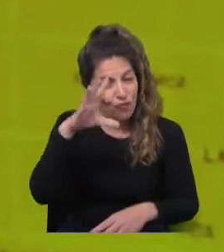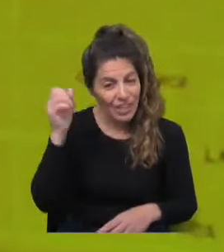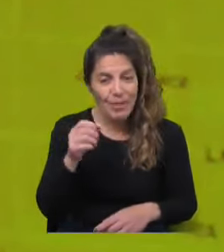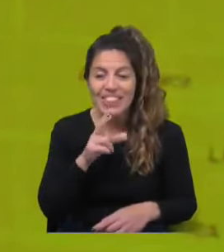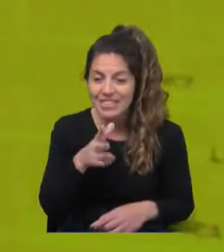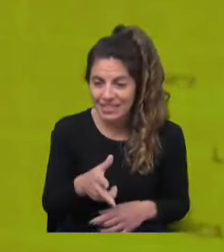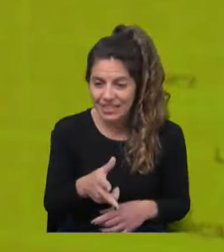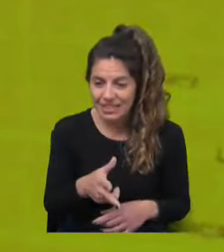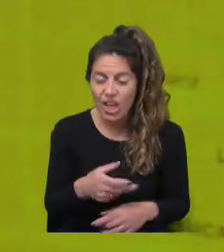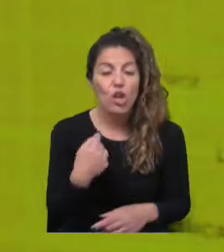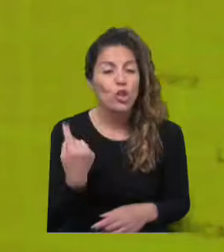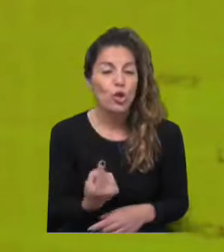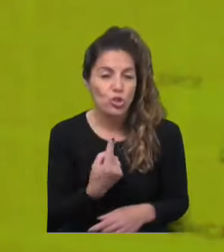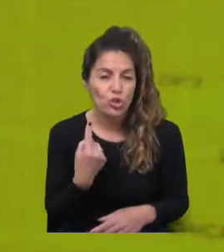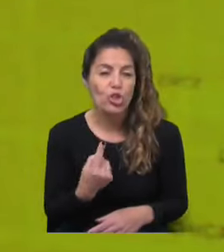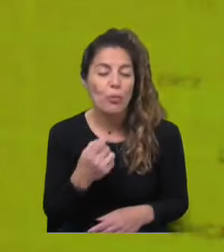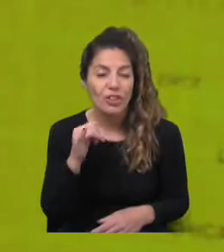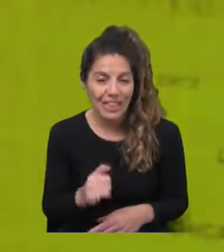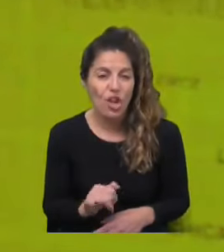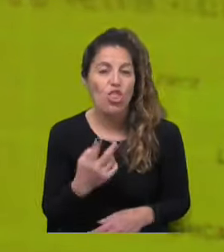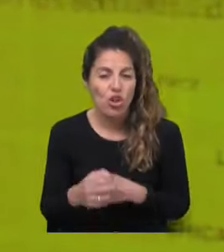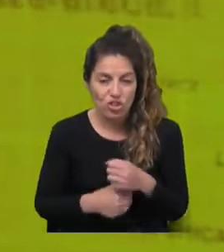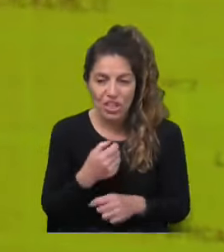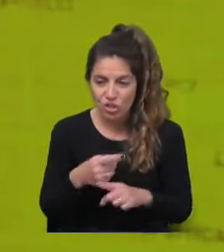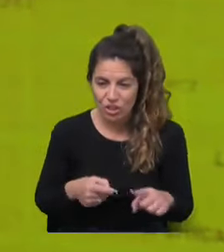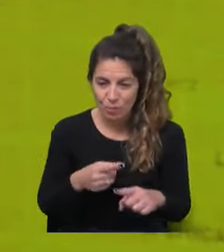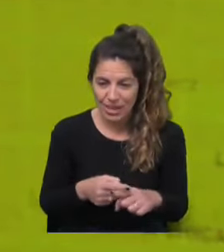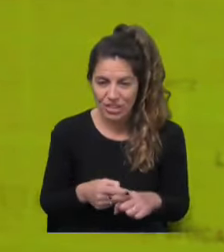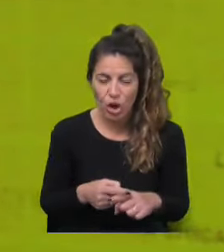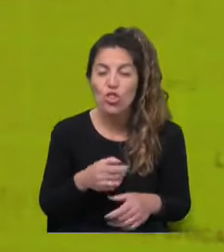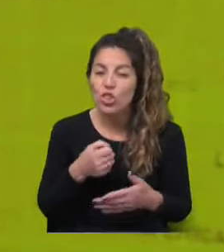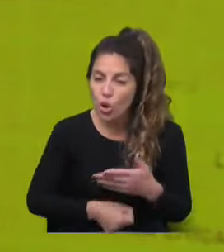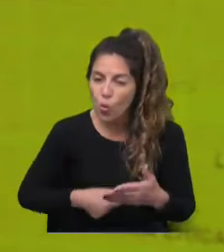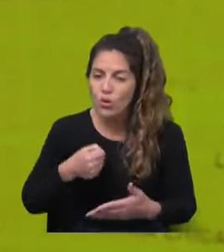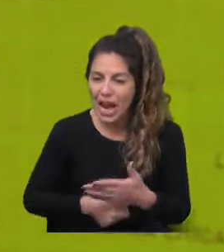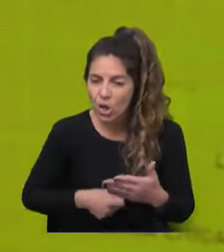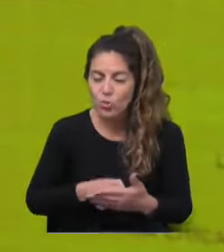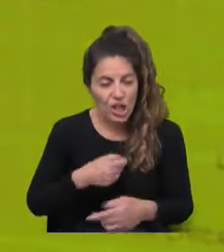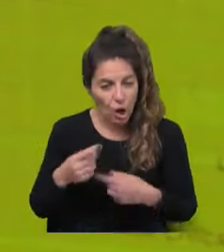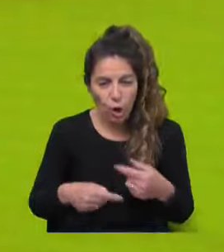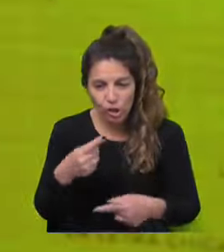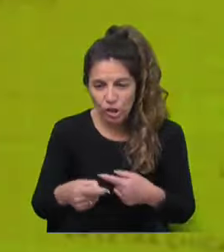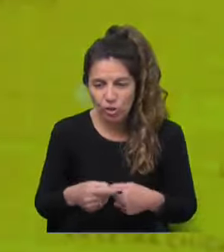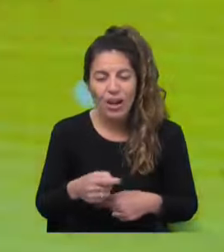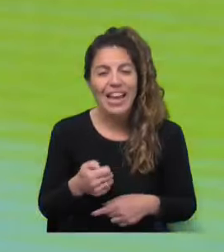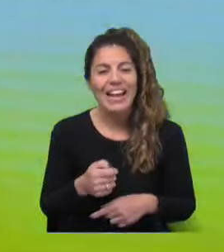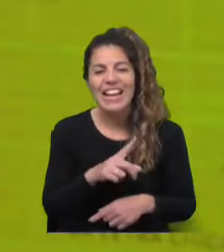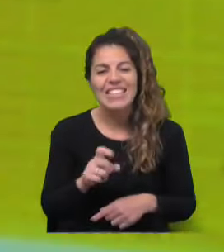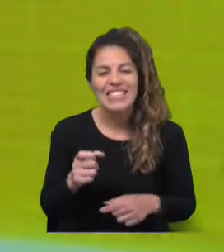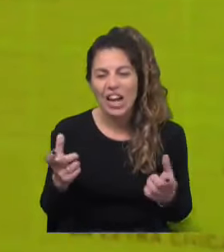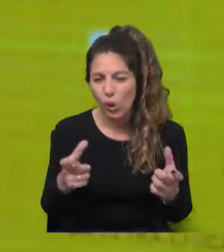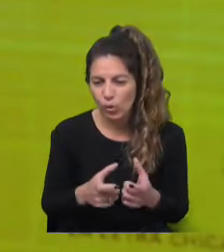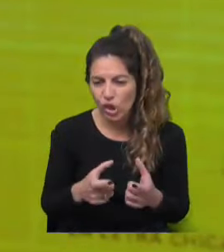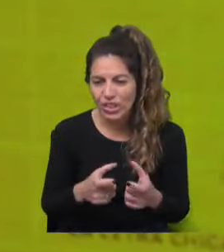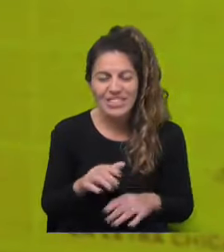decir que nosotros hemos tenido 2 años y medio de una lucha sin descanso, con casi un centenar de reuniones a